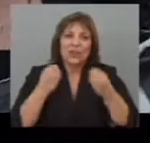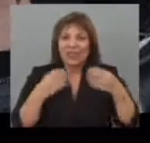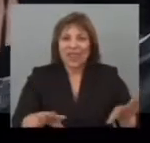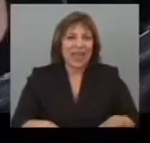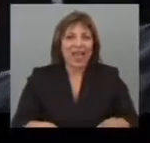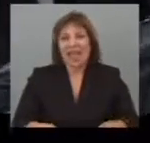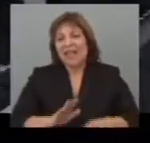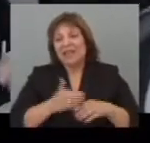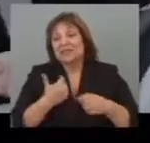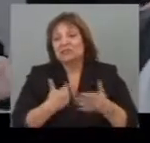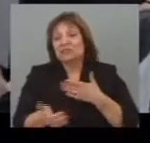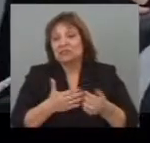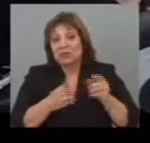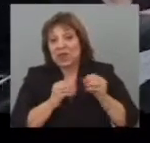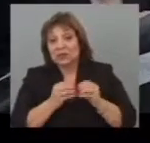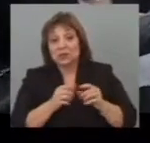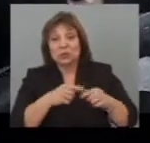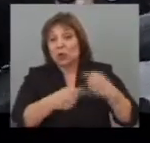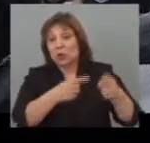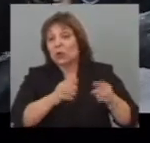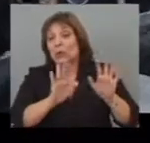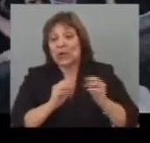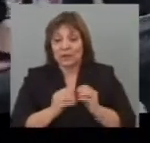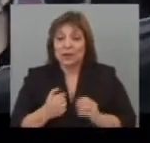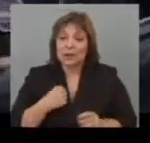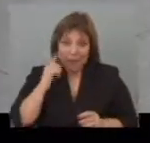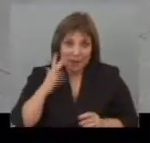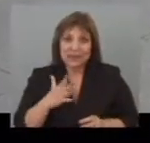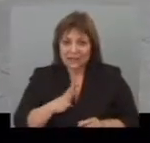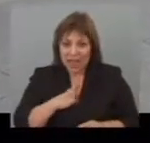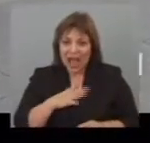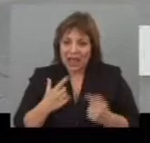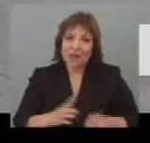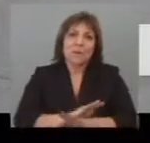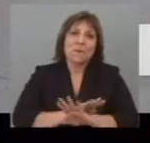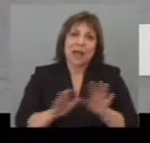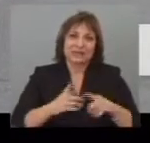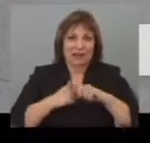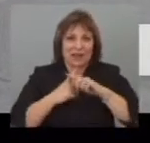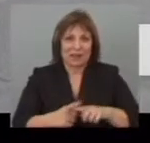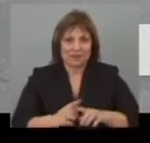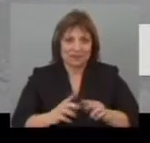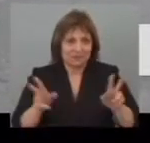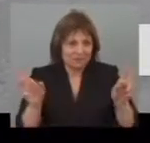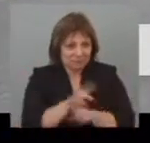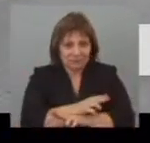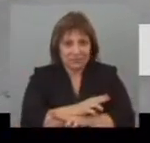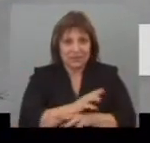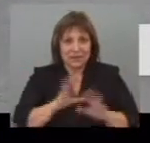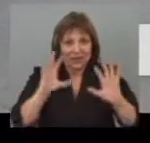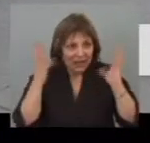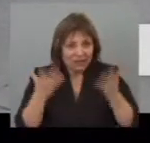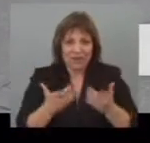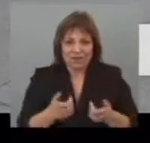toque como está. Me parece que es algo que sigue existiendo y que no debería existir más, ya que es un tema gravísimo,